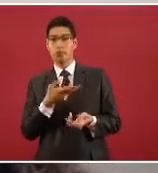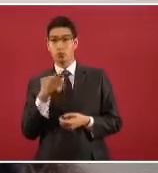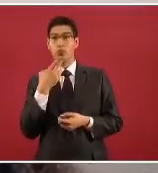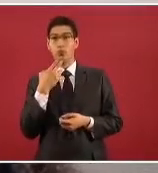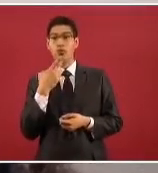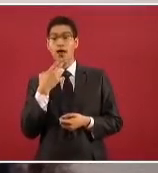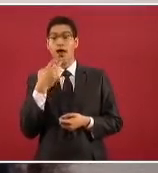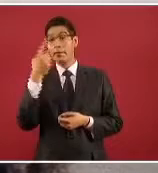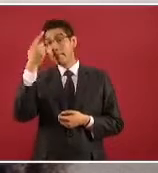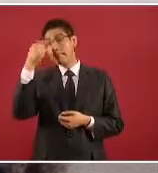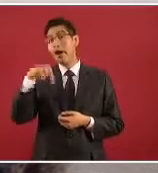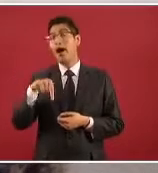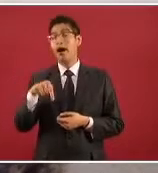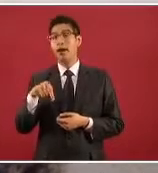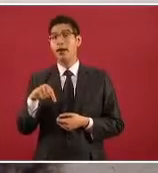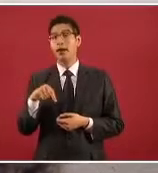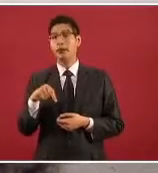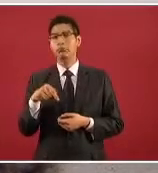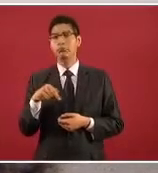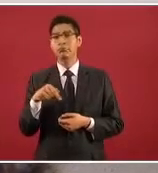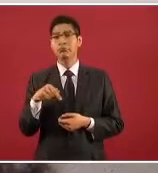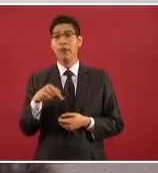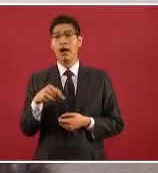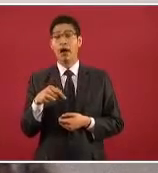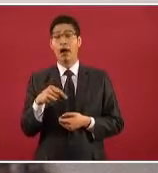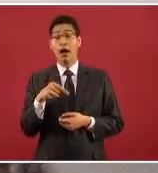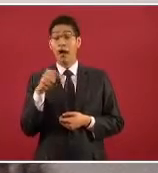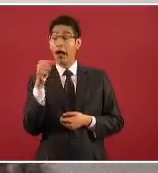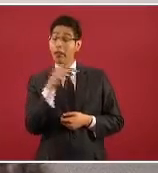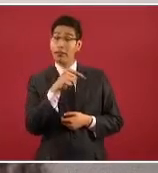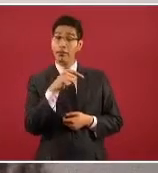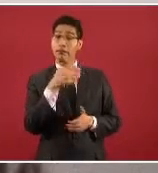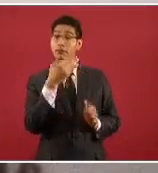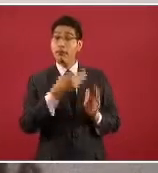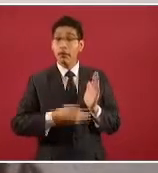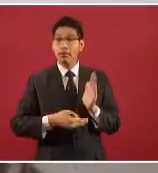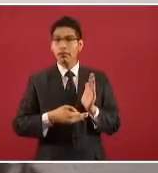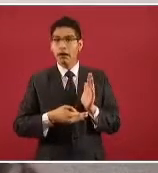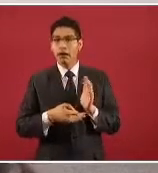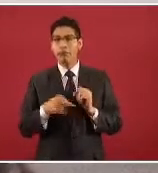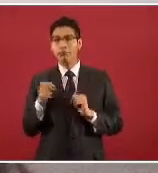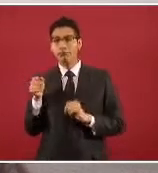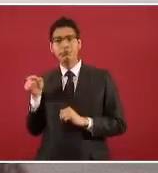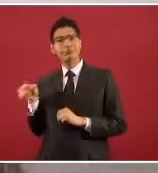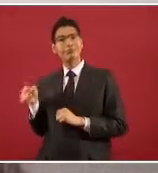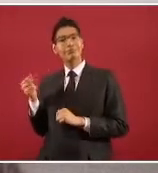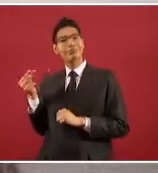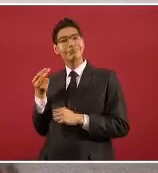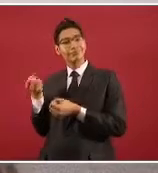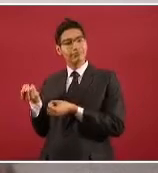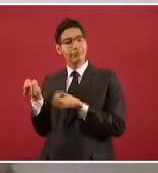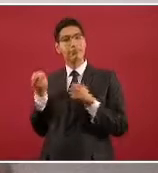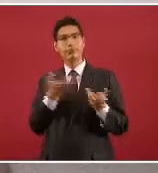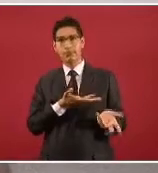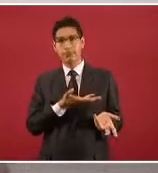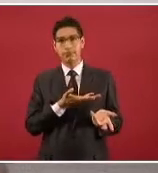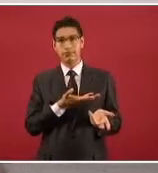para los que de verdad necesitan el tratamiento.